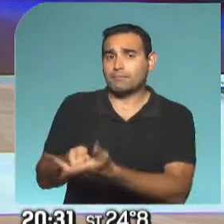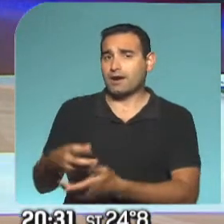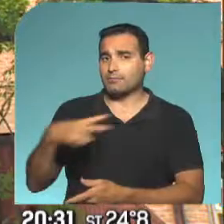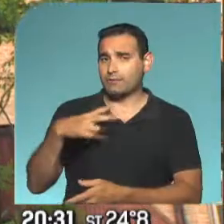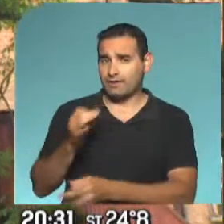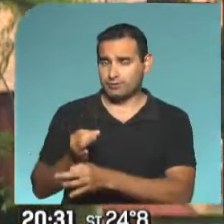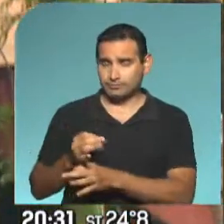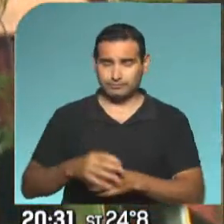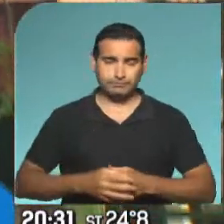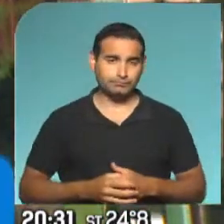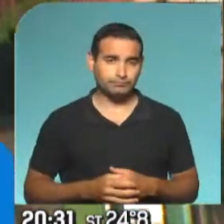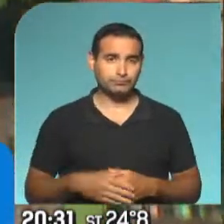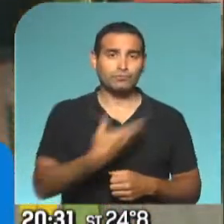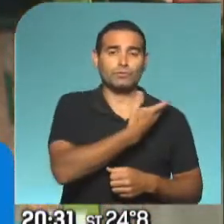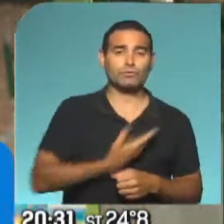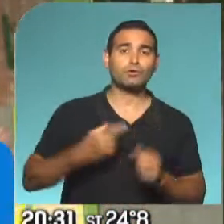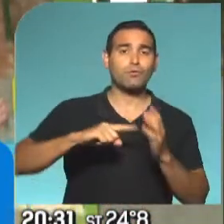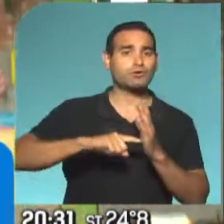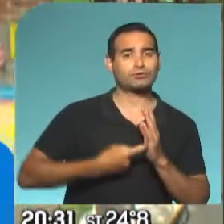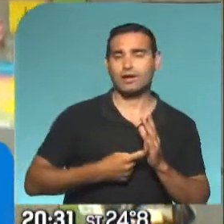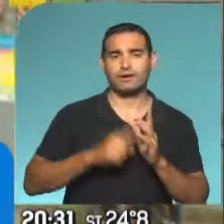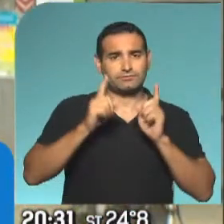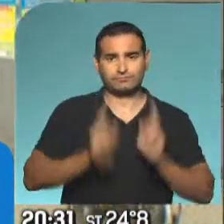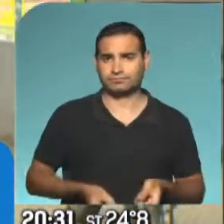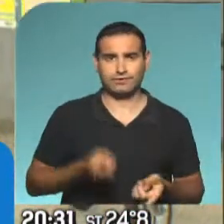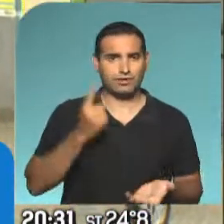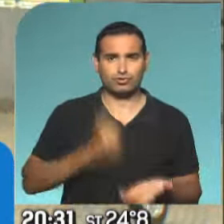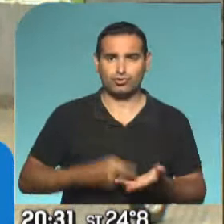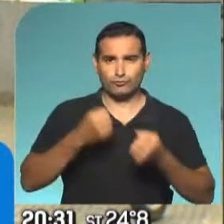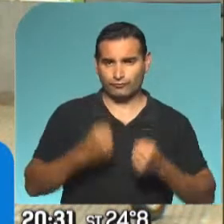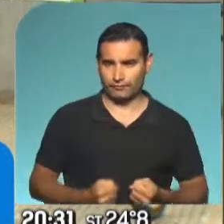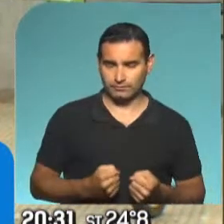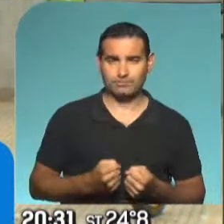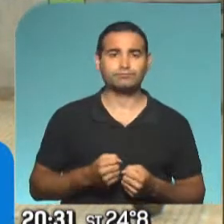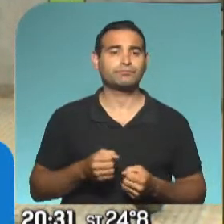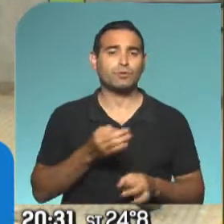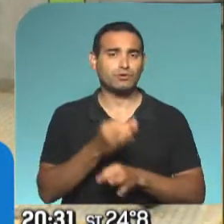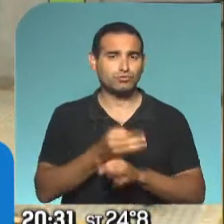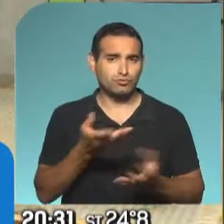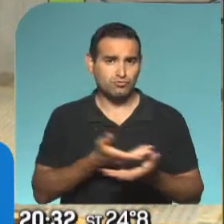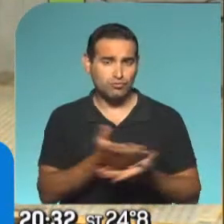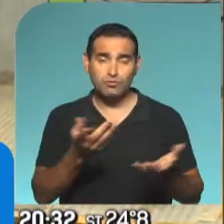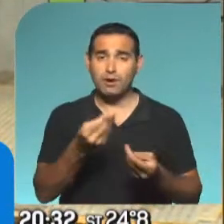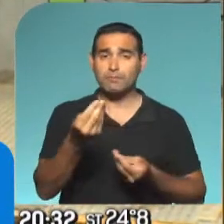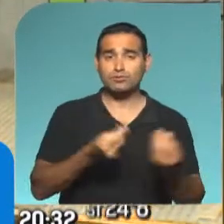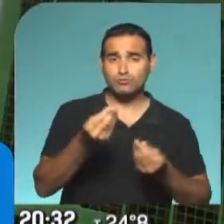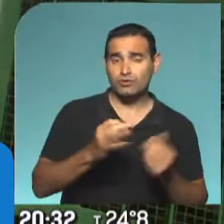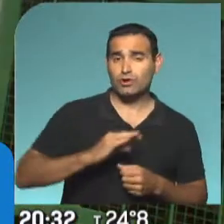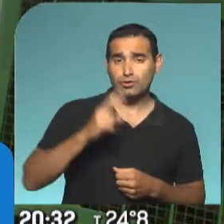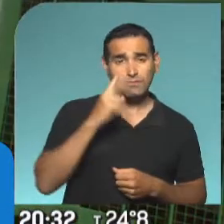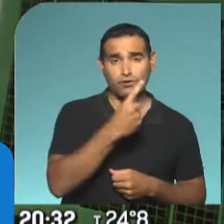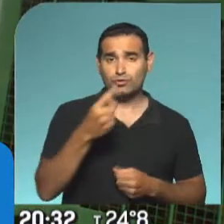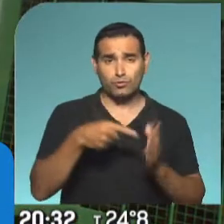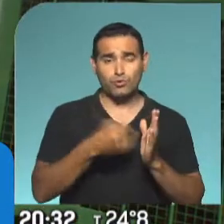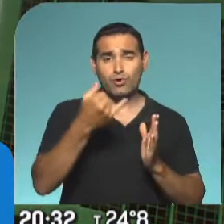privados. El gobierno de la ciudad no cesa en su decisión de recortar la educación pública. El presupuesto 2021 establece